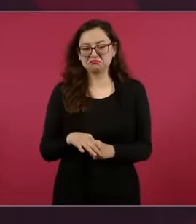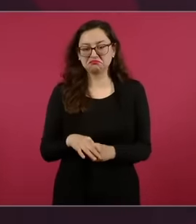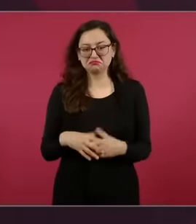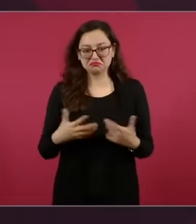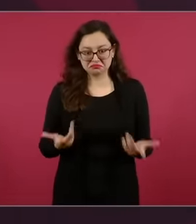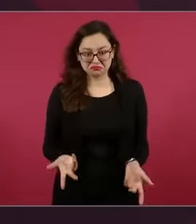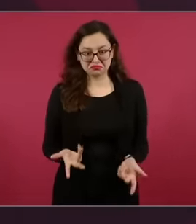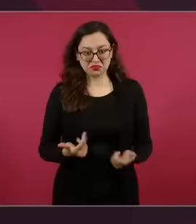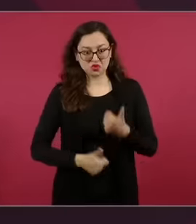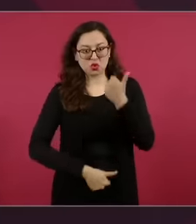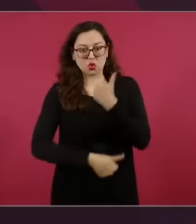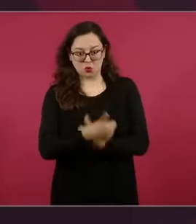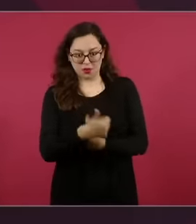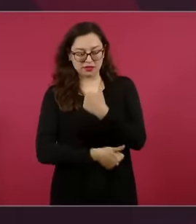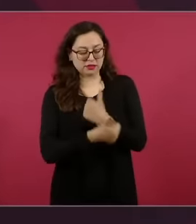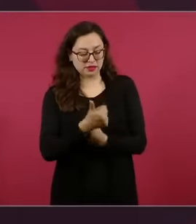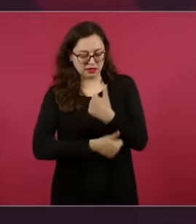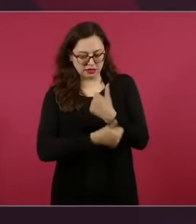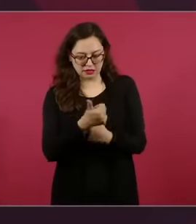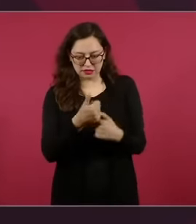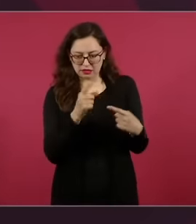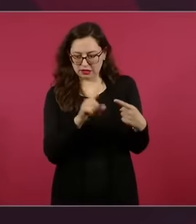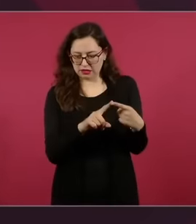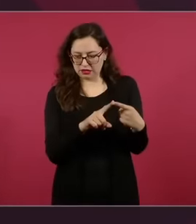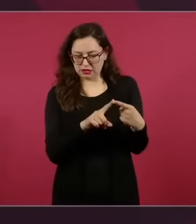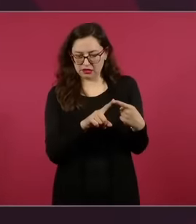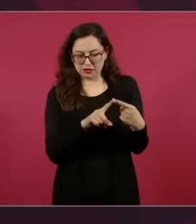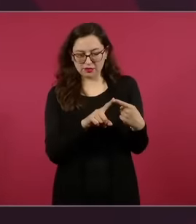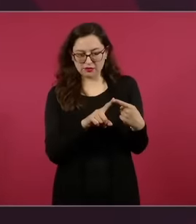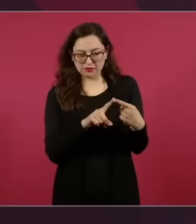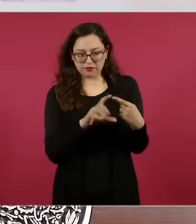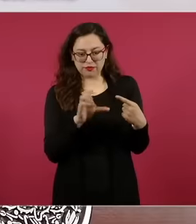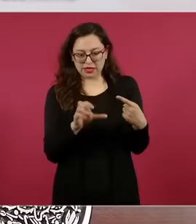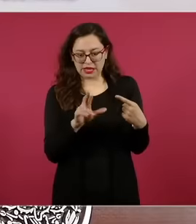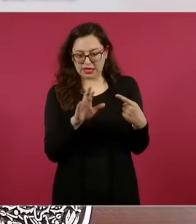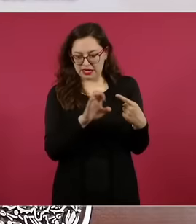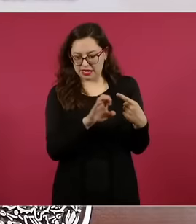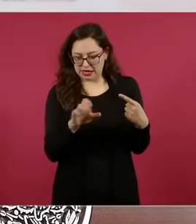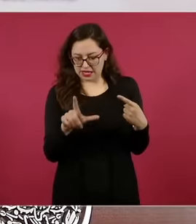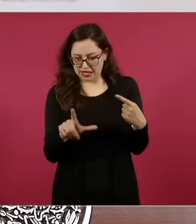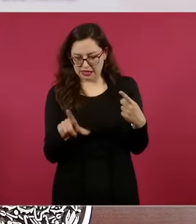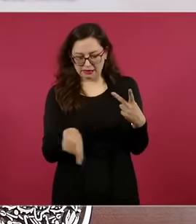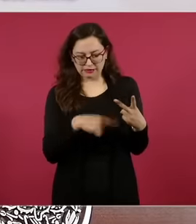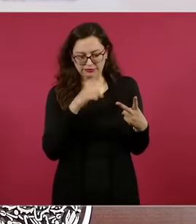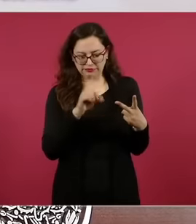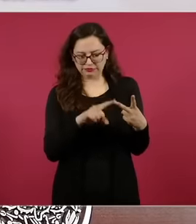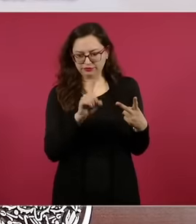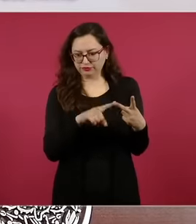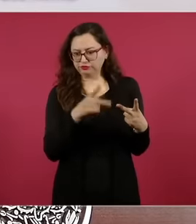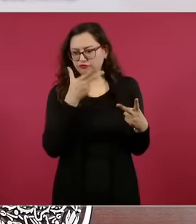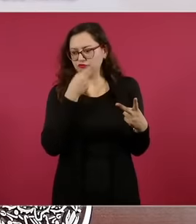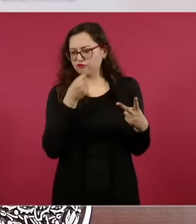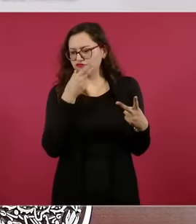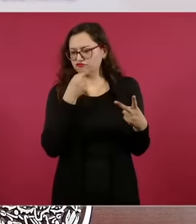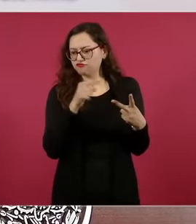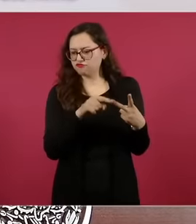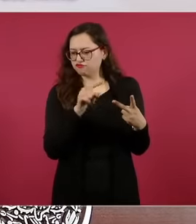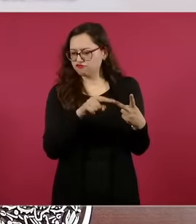y enfrenté a Krill y a una